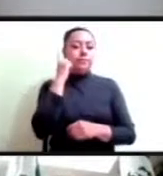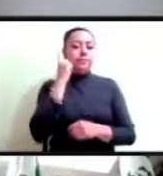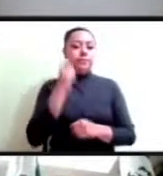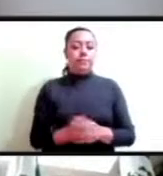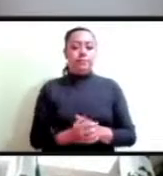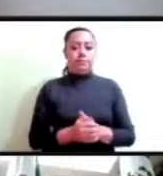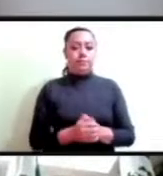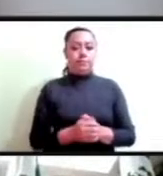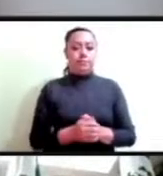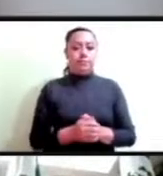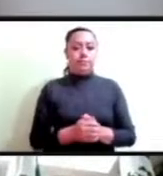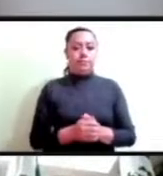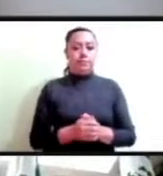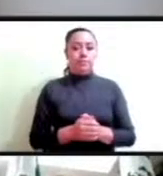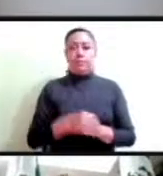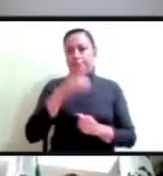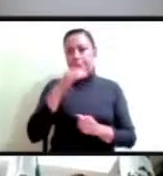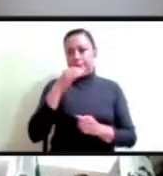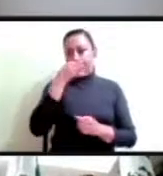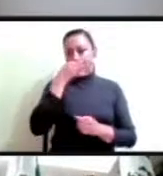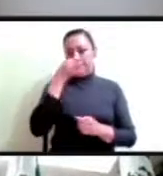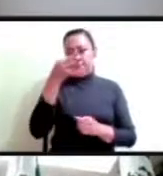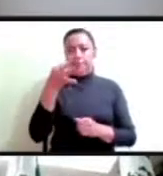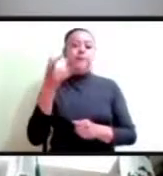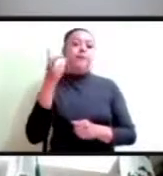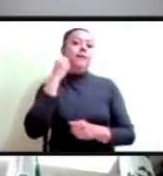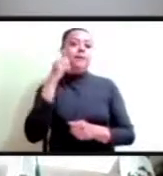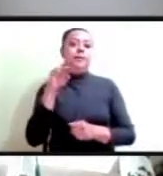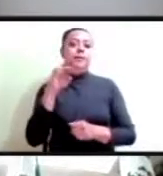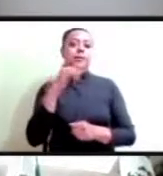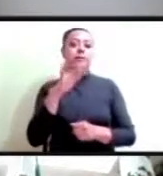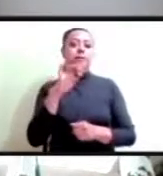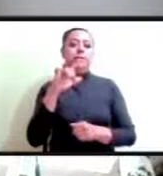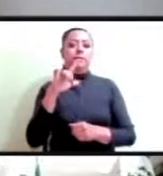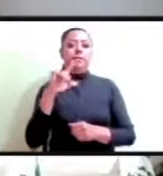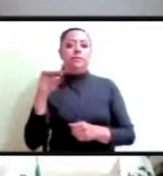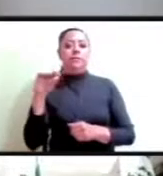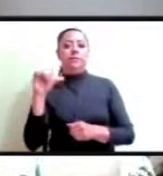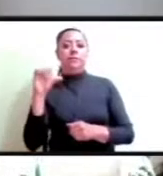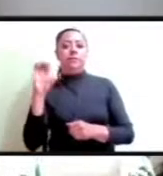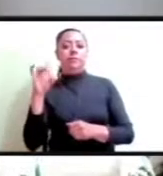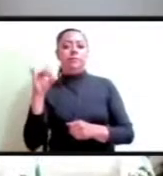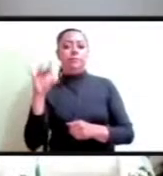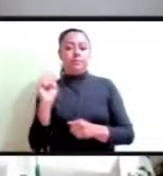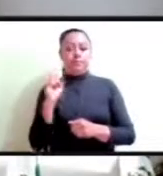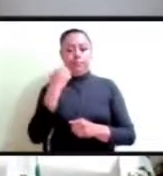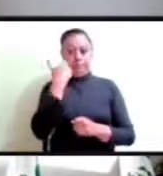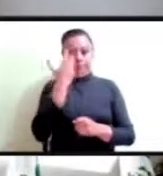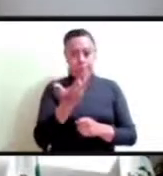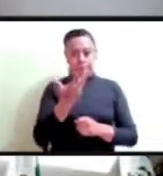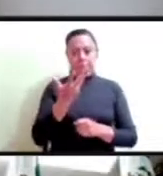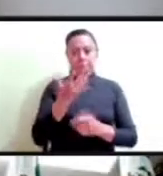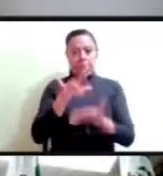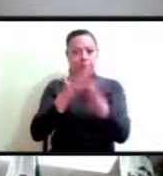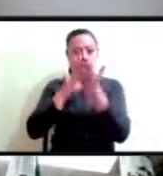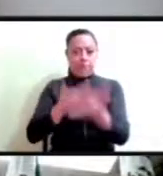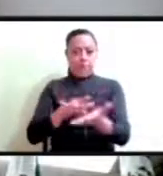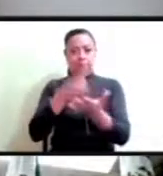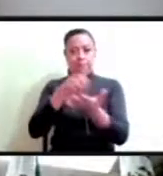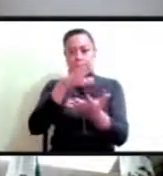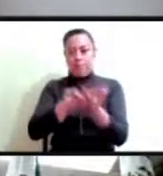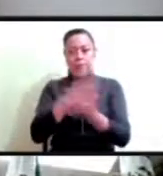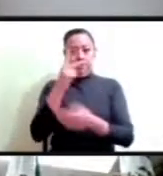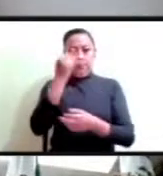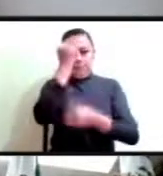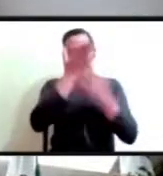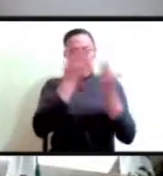Le comunico que el diputado Miguel Ángel Macedo Escartín desea suscribir su iniciativa. ¿Acepta usted la suscripción? Con mucho gusto. Gracias,